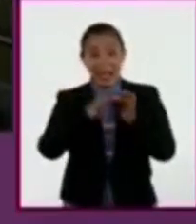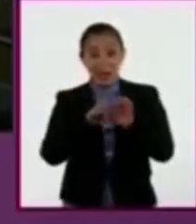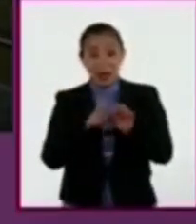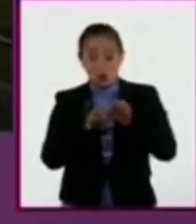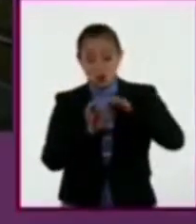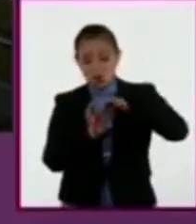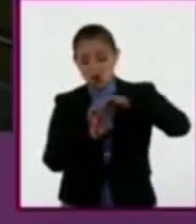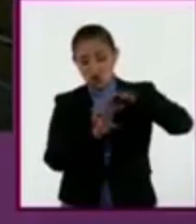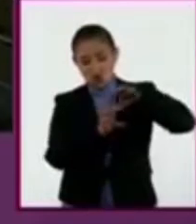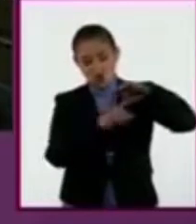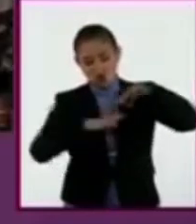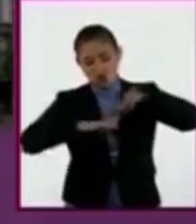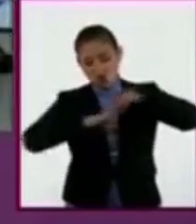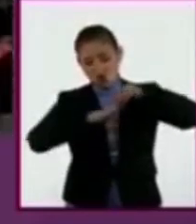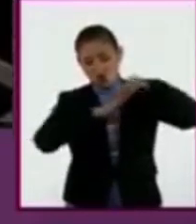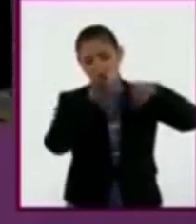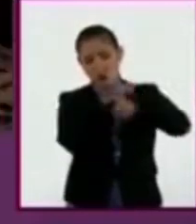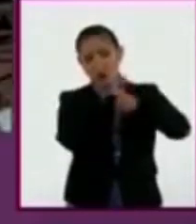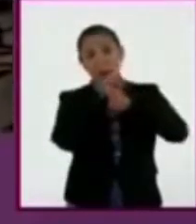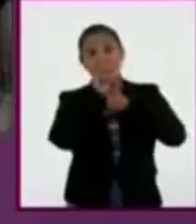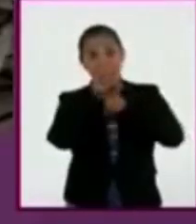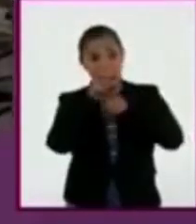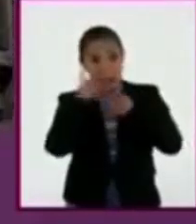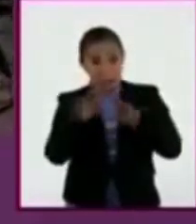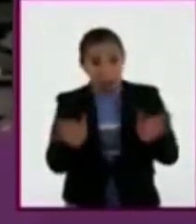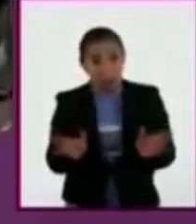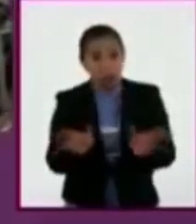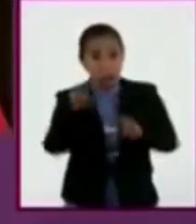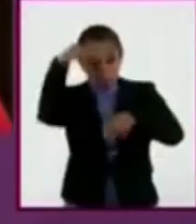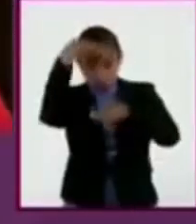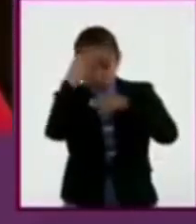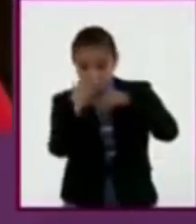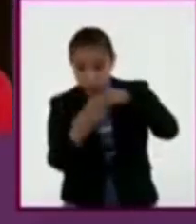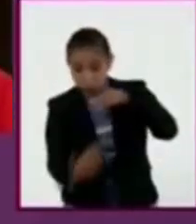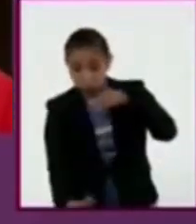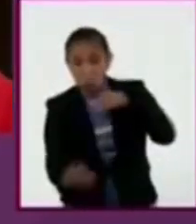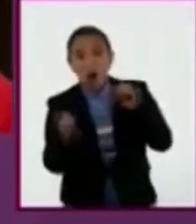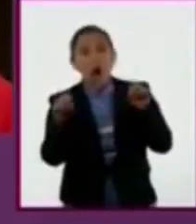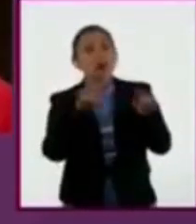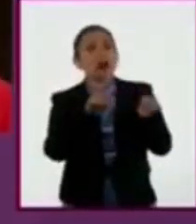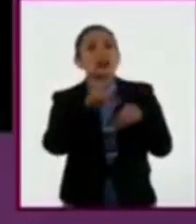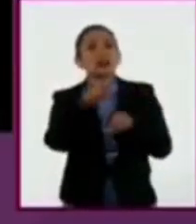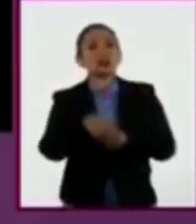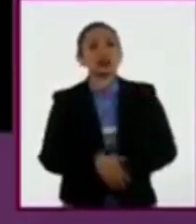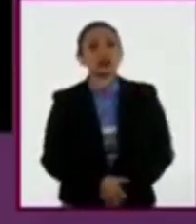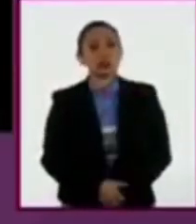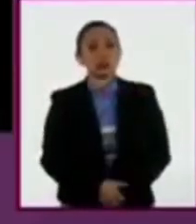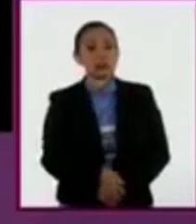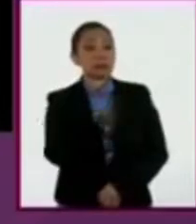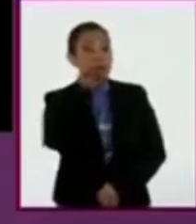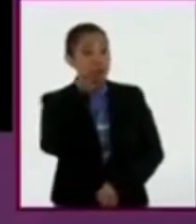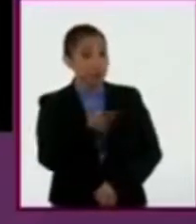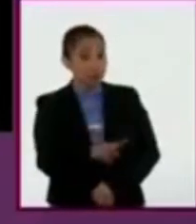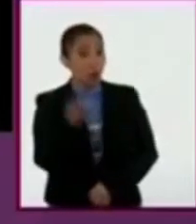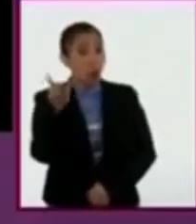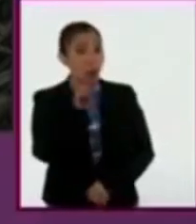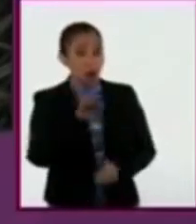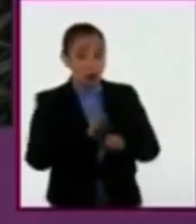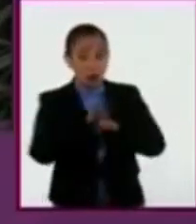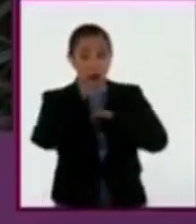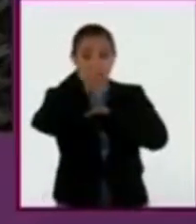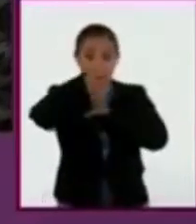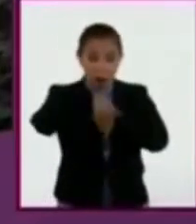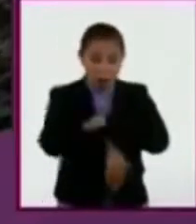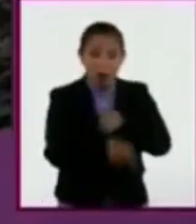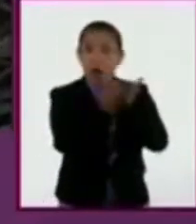hasta arriba. ¿También se encargará de impulsarlo hacia abajo o qué lo moverá después? En realidad, cuando el tren baja, se